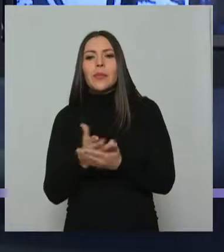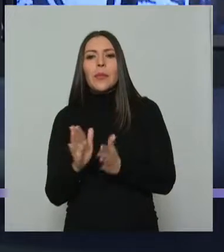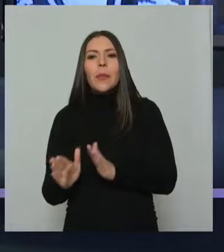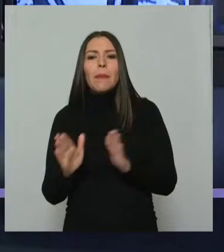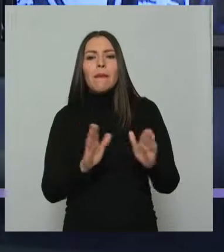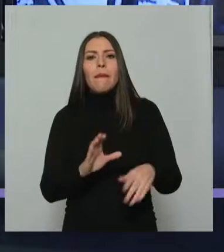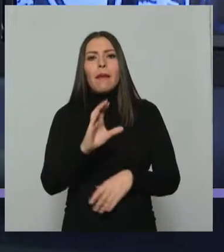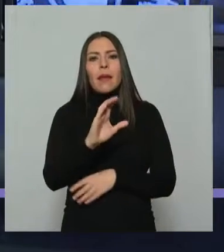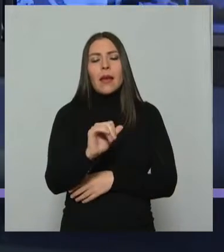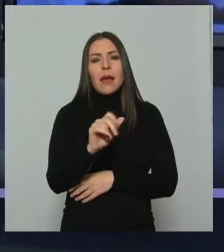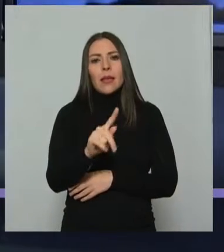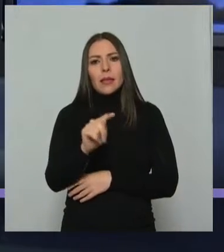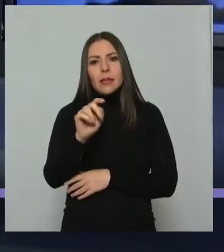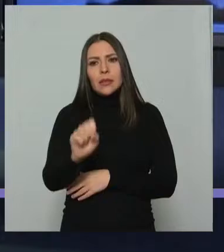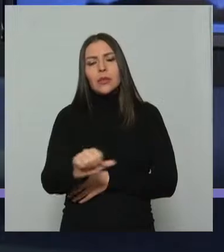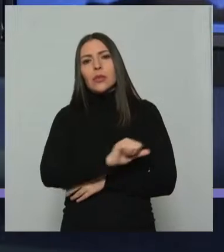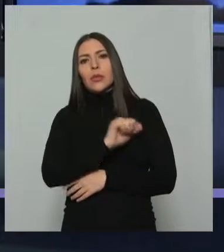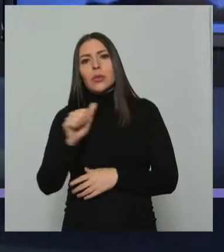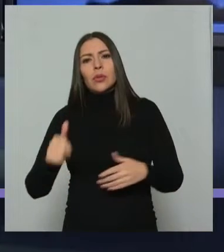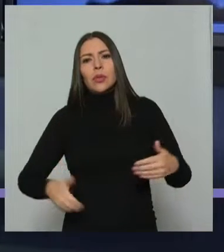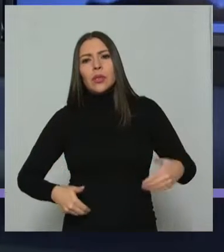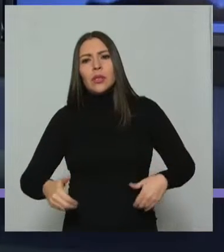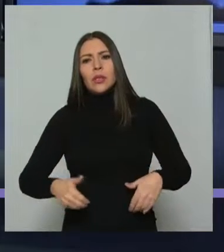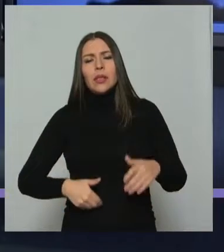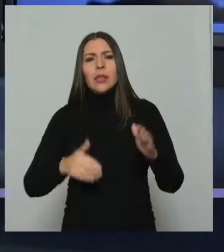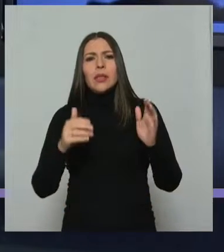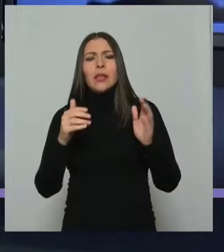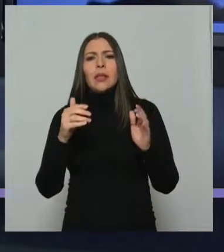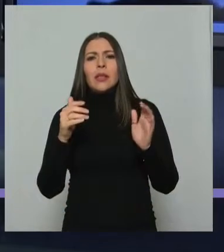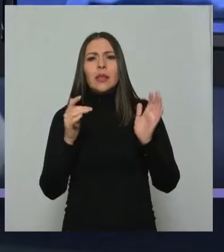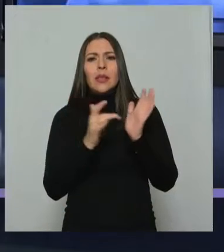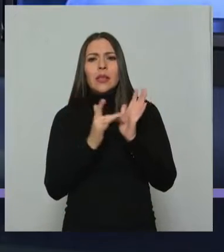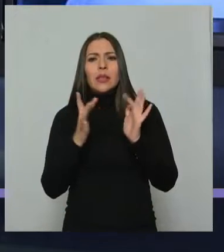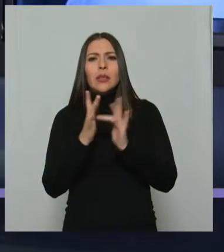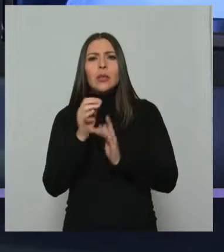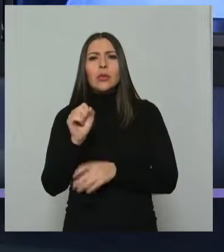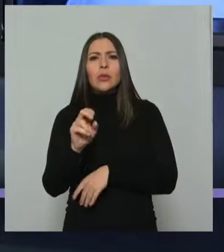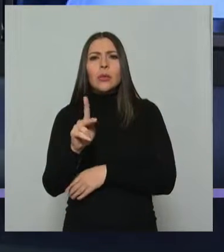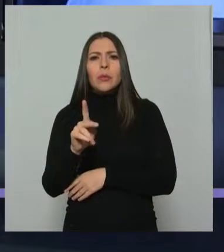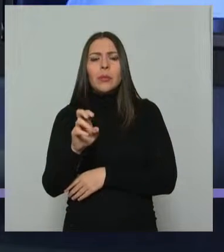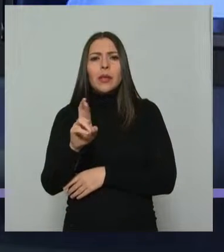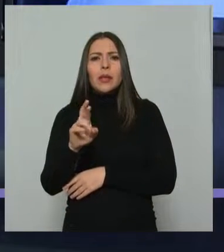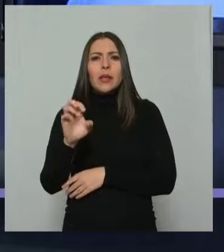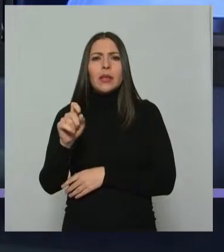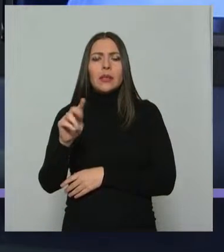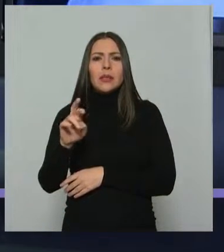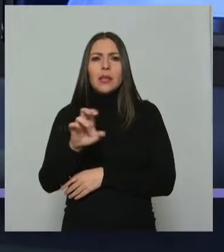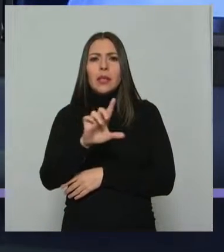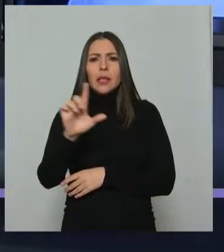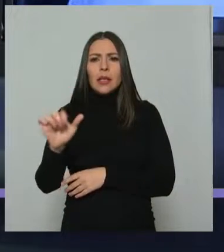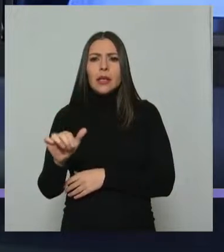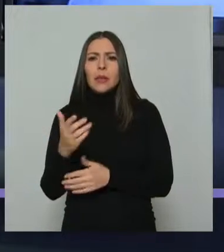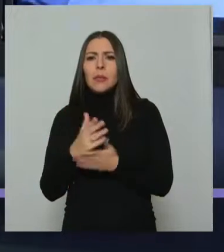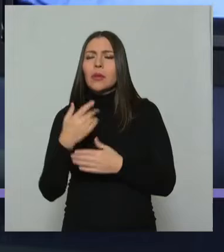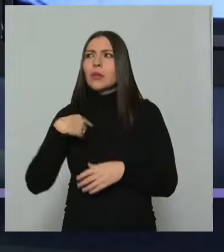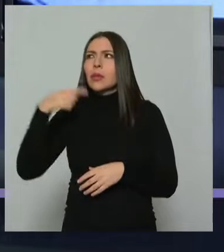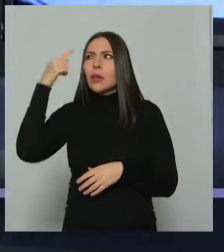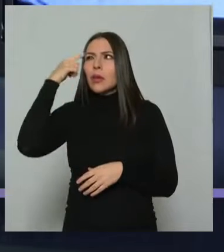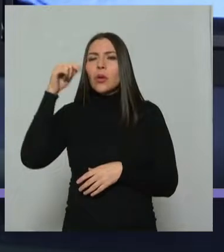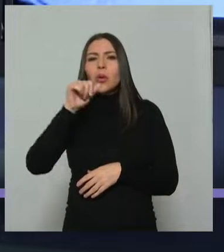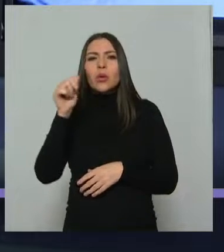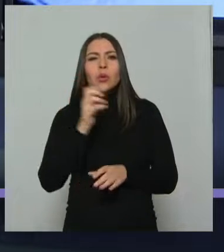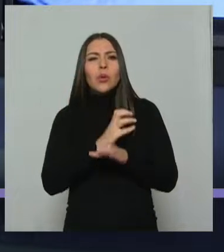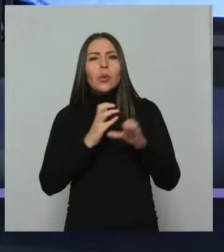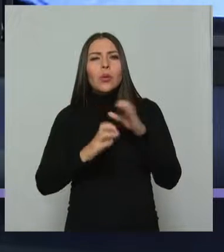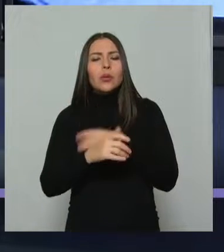presentado Jesucristo Superestrella, ha presentado... Espérate, es que estoy tratando de recordar otra de las cosas que más me gustó de lo que